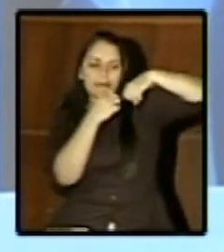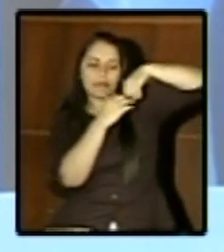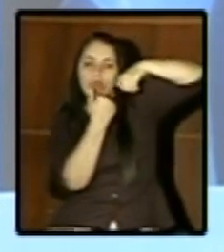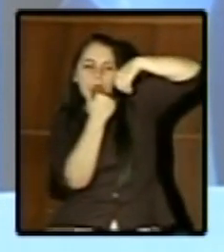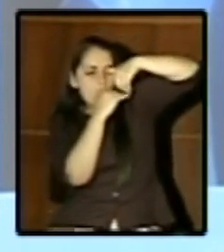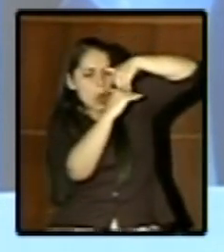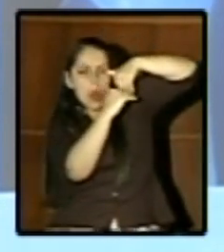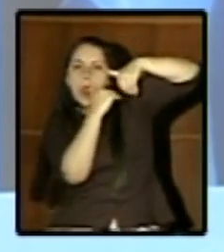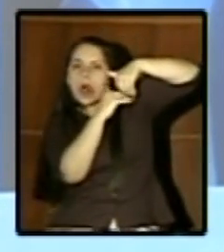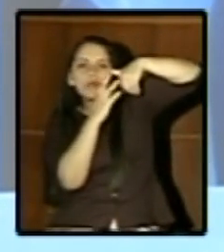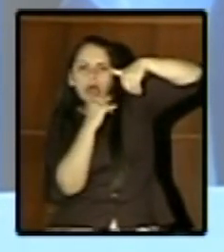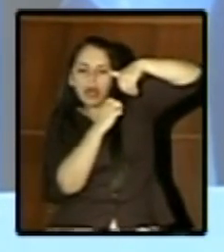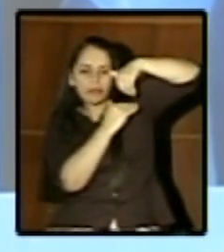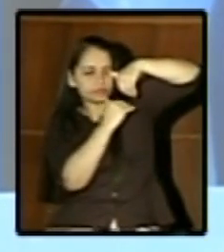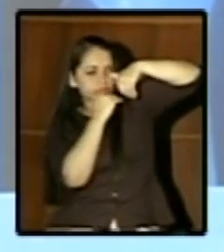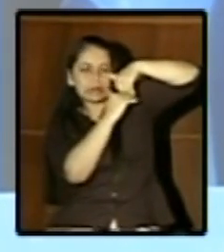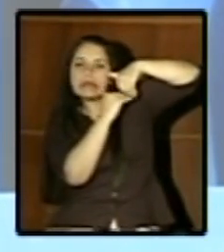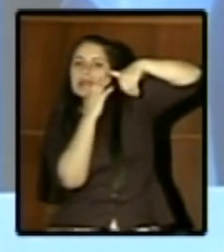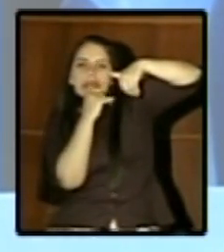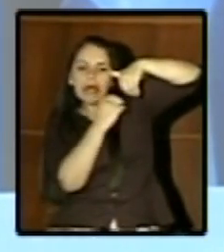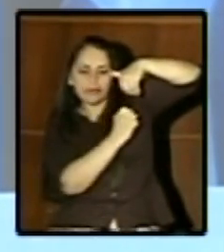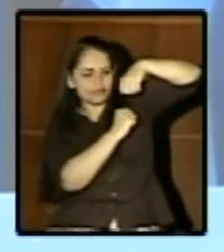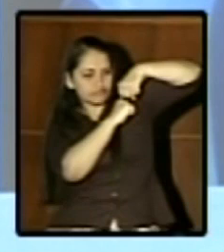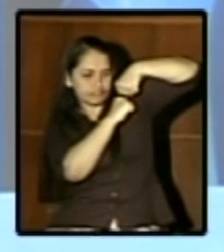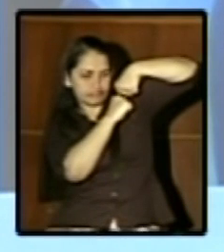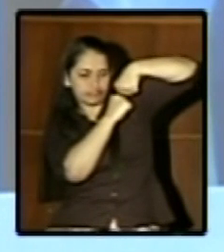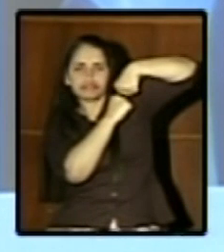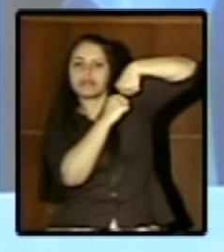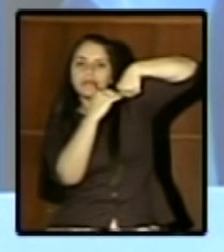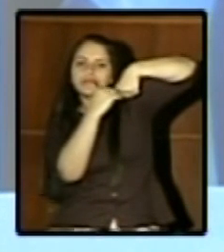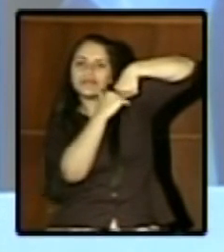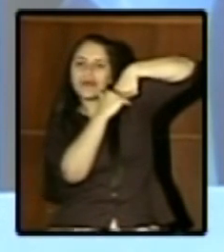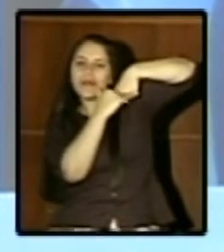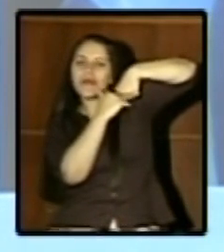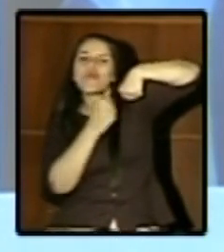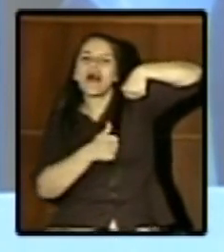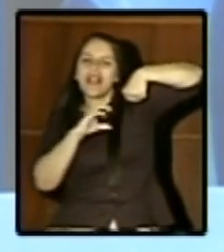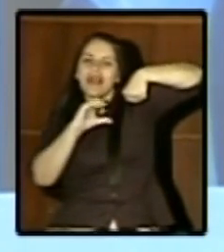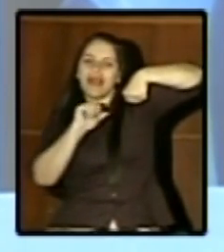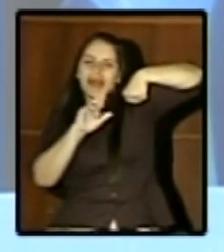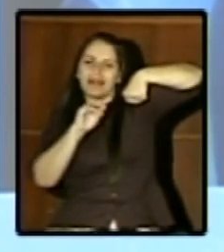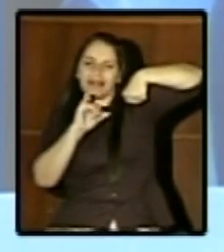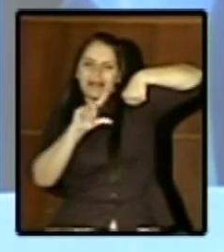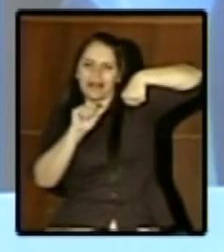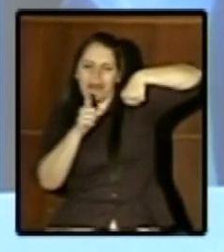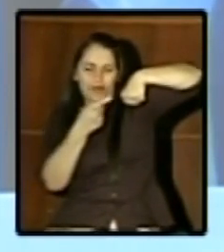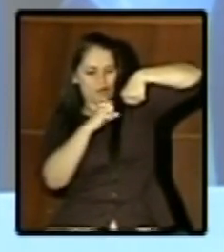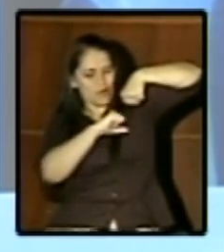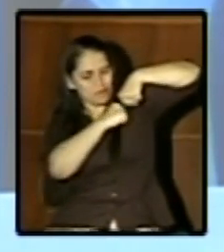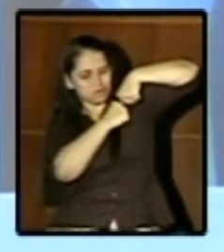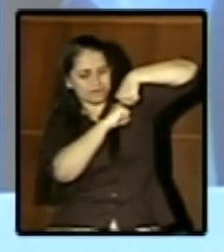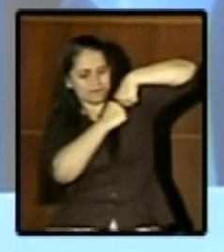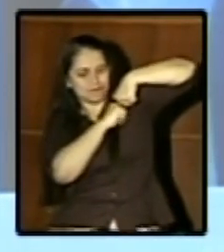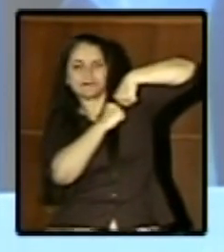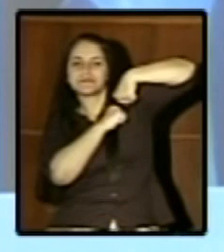un espacio. Ese es el espacio articular que normalmente debe haber. El espacio articular está compuesto por el cartílago y en el caso de